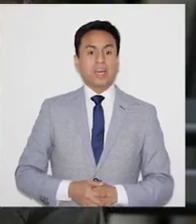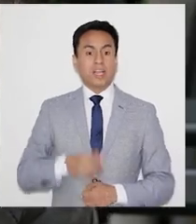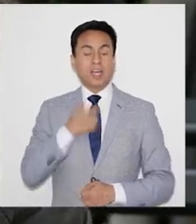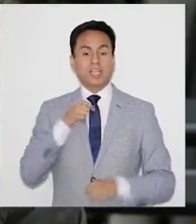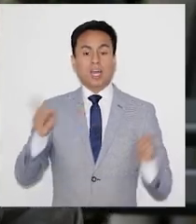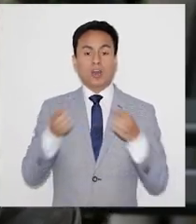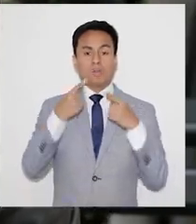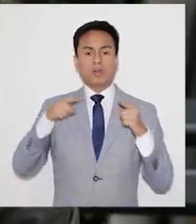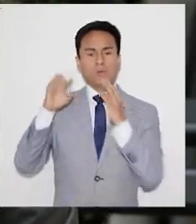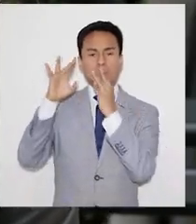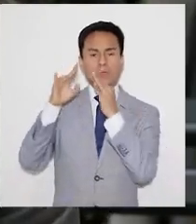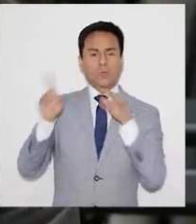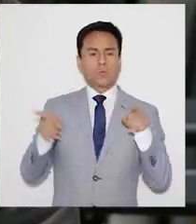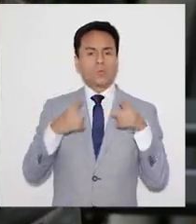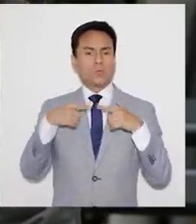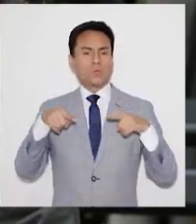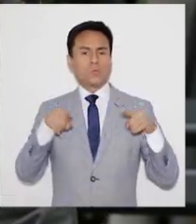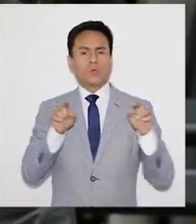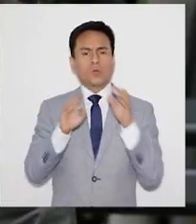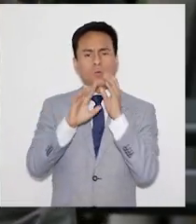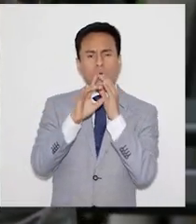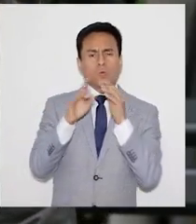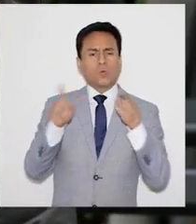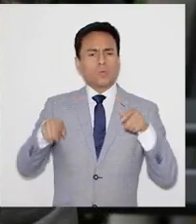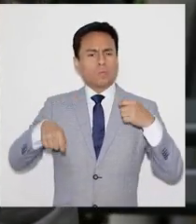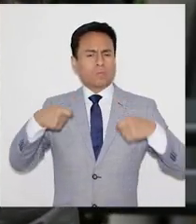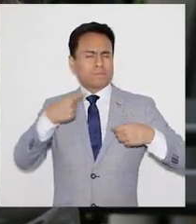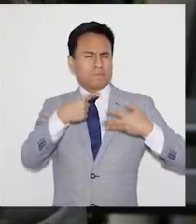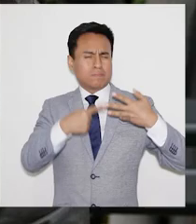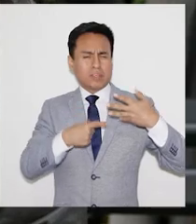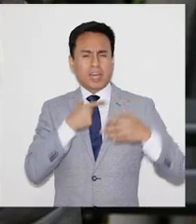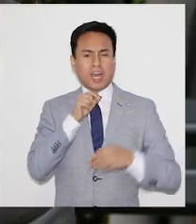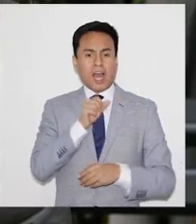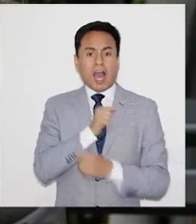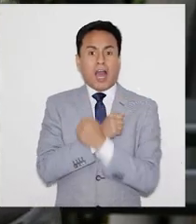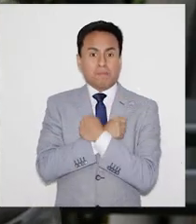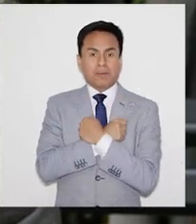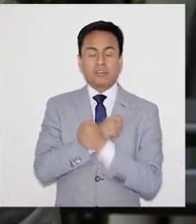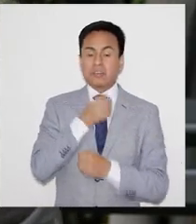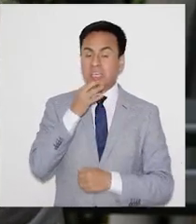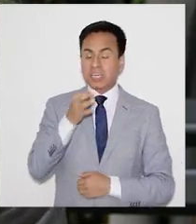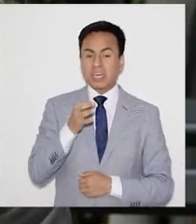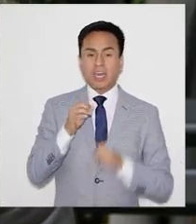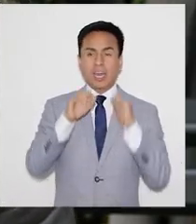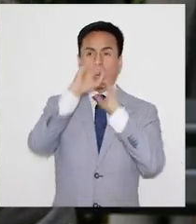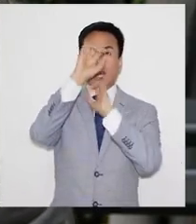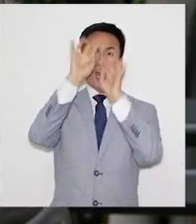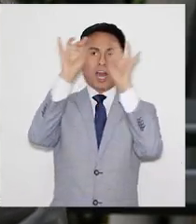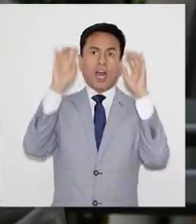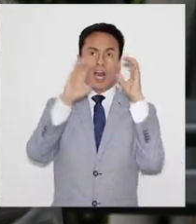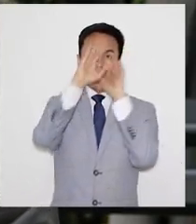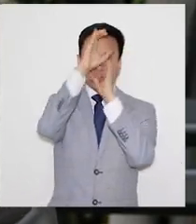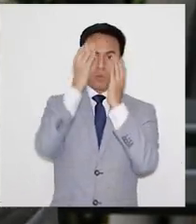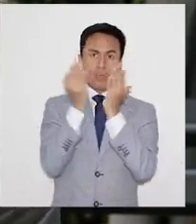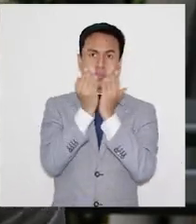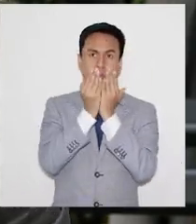la ópera, él ama la ópera. Entonces yo le decía, bueno, estudiar astronomía es